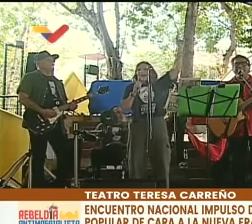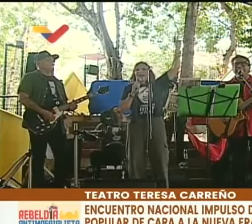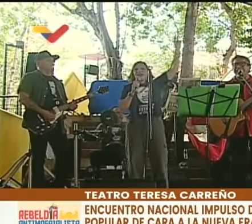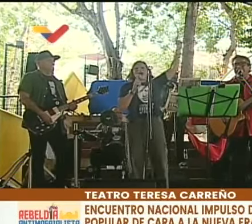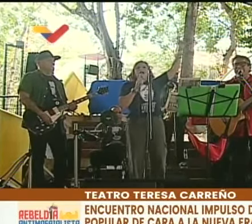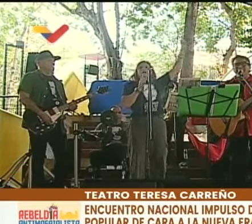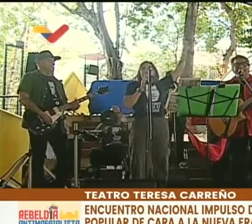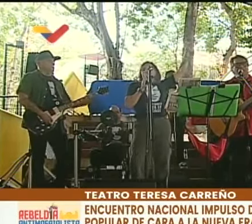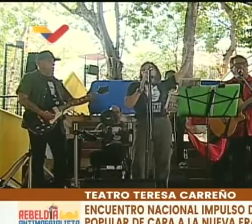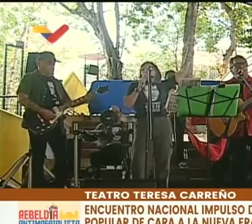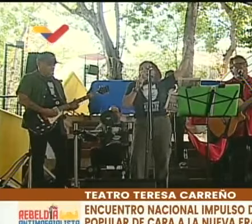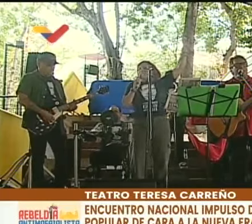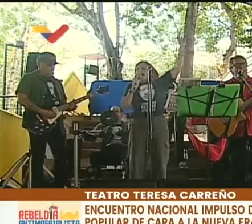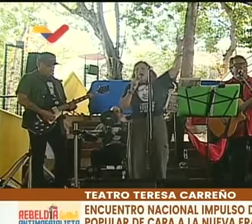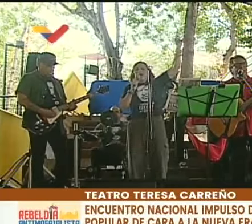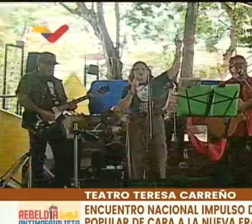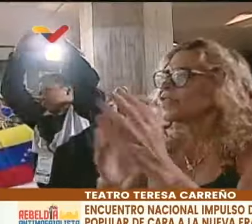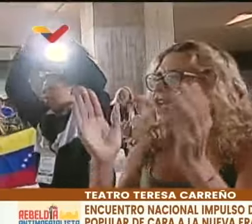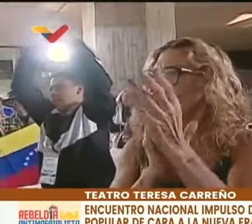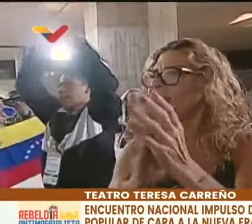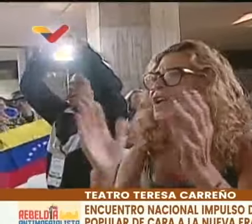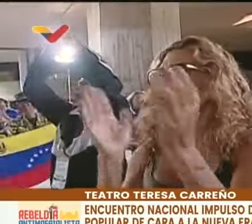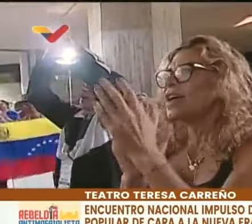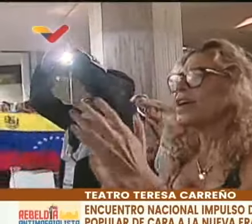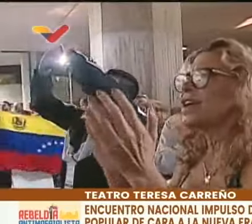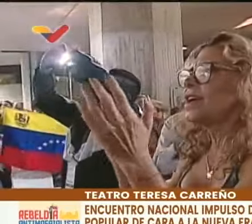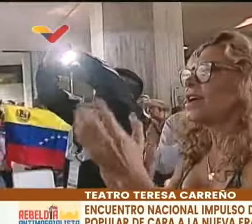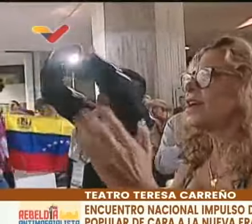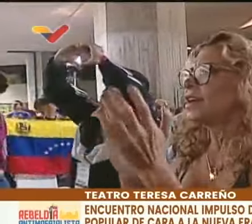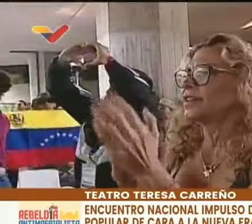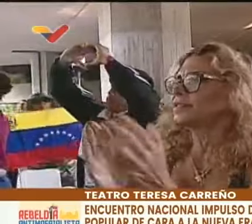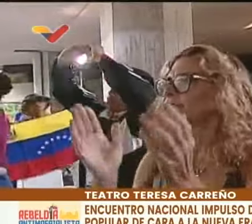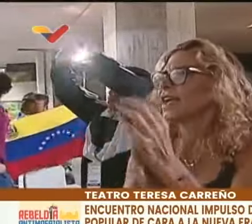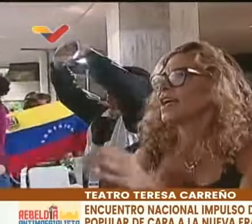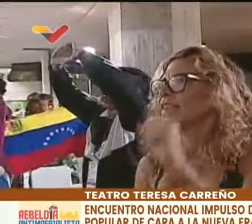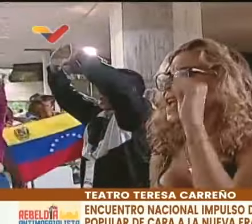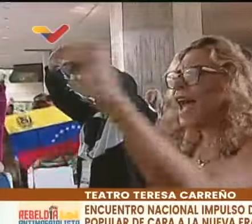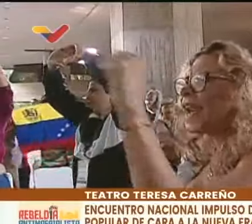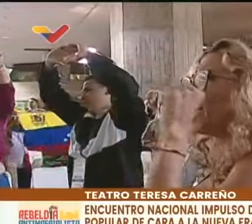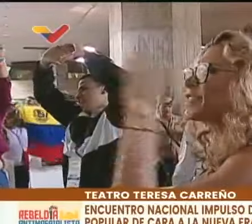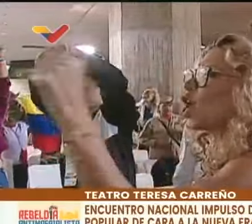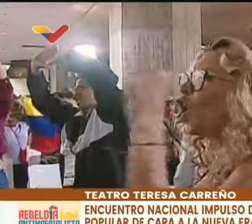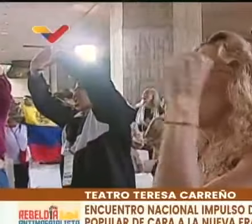pero también a través de la música.